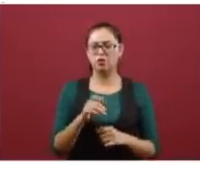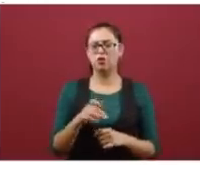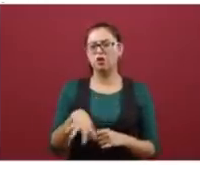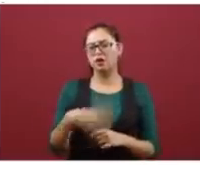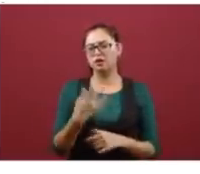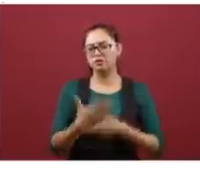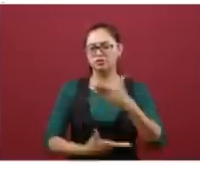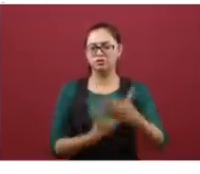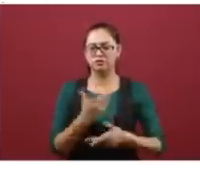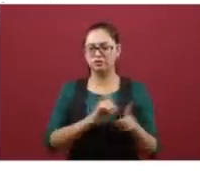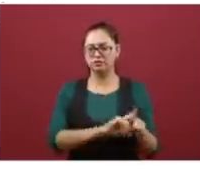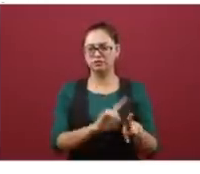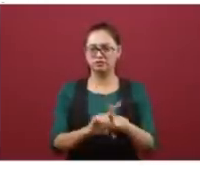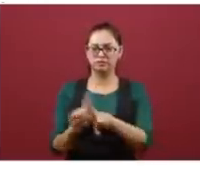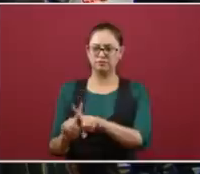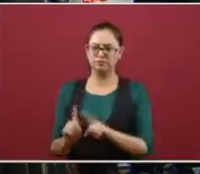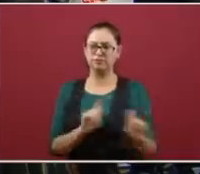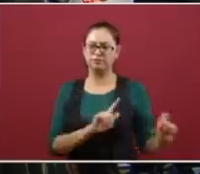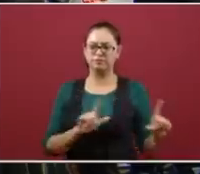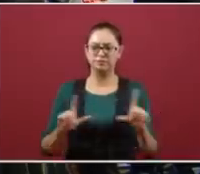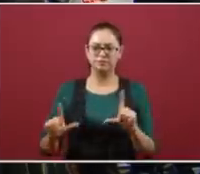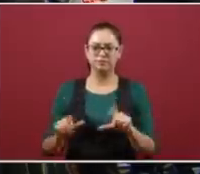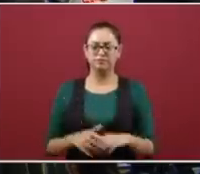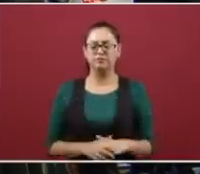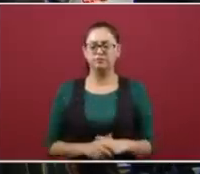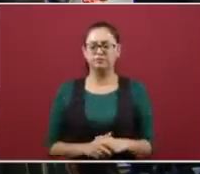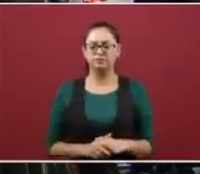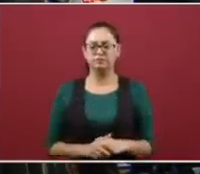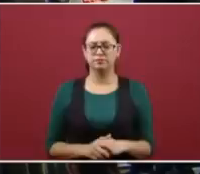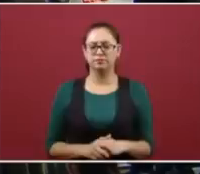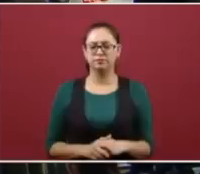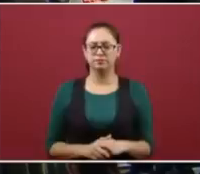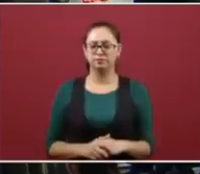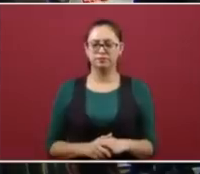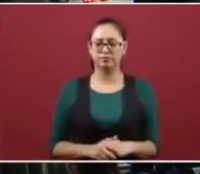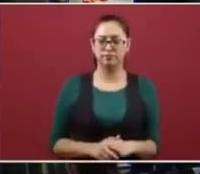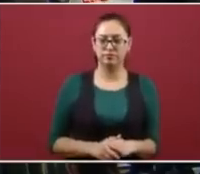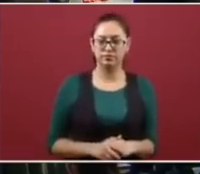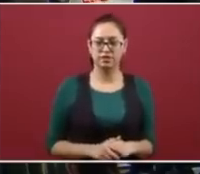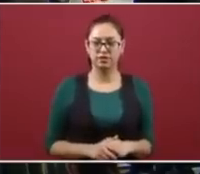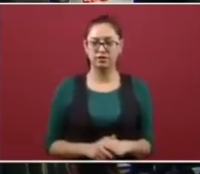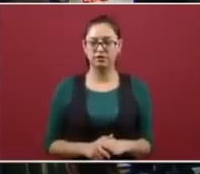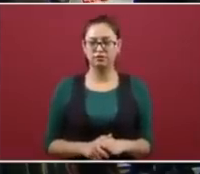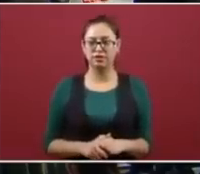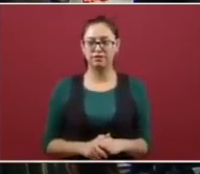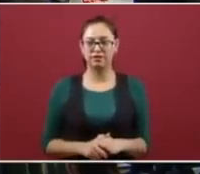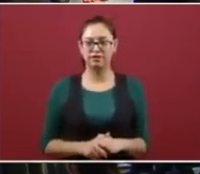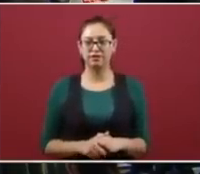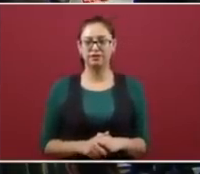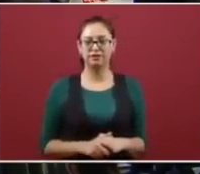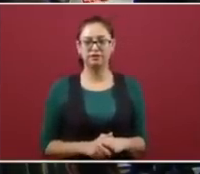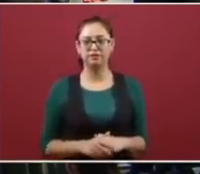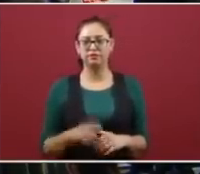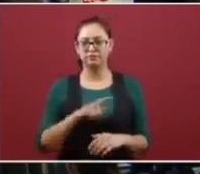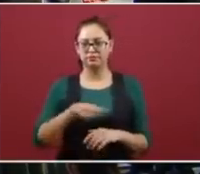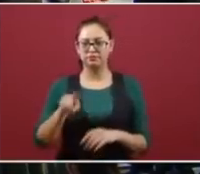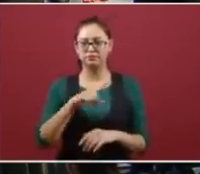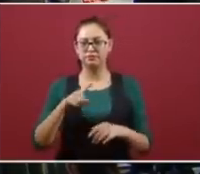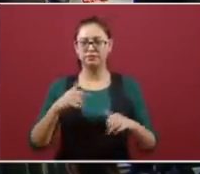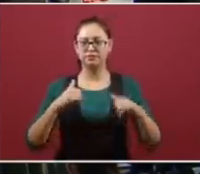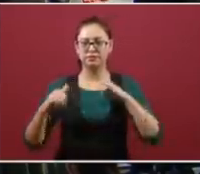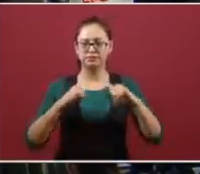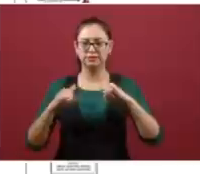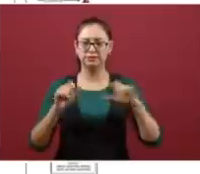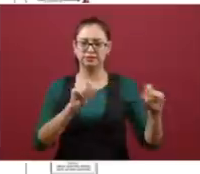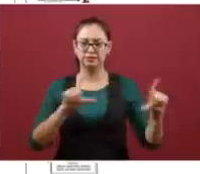administrativos peñoles adelante por favor el mapa que ustedes adelante por favor el mapa que ustedes que se puede que se está